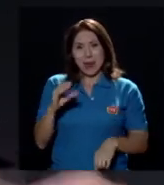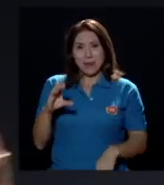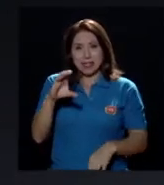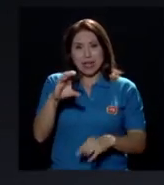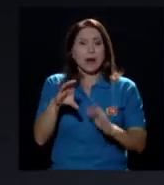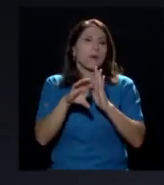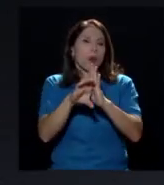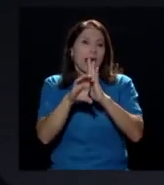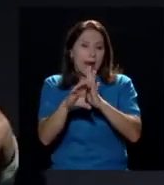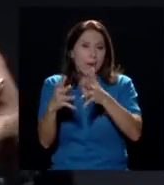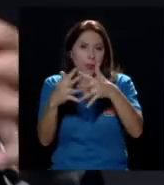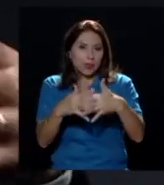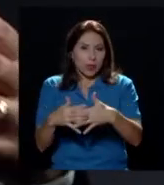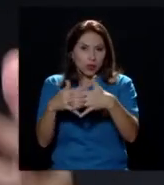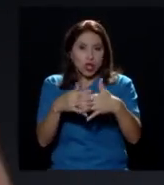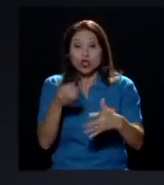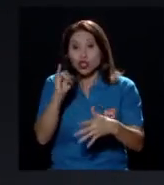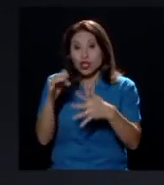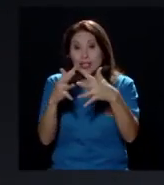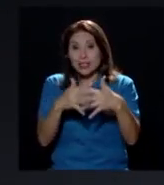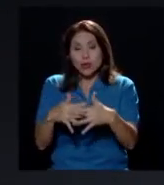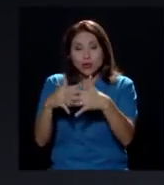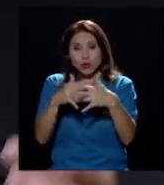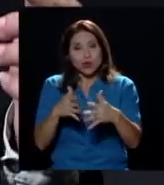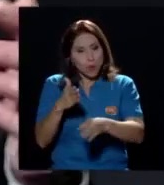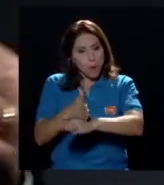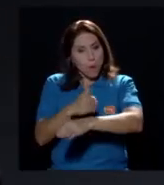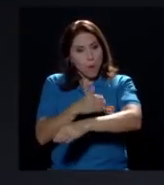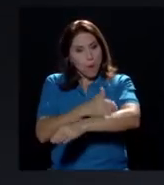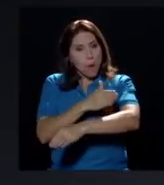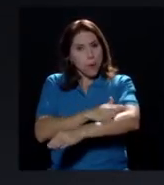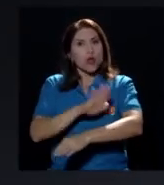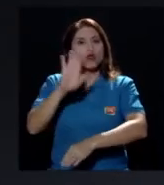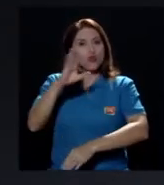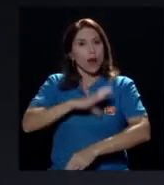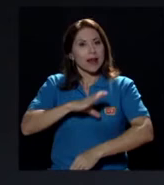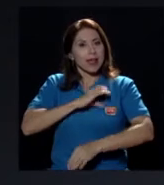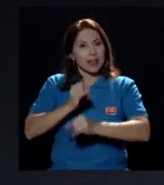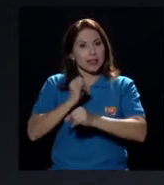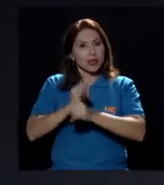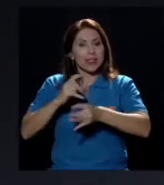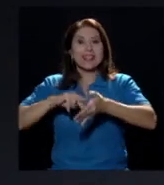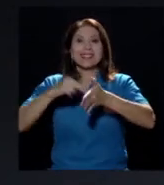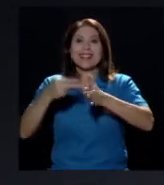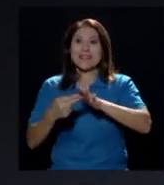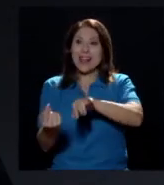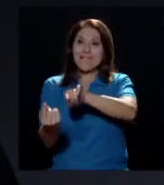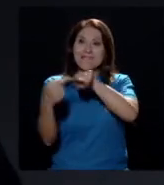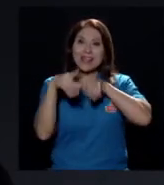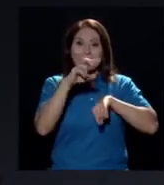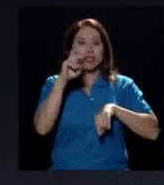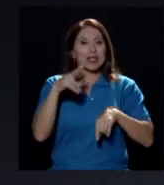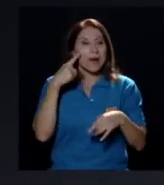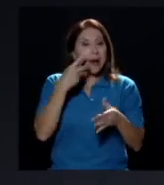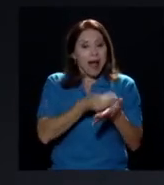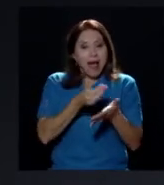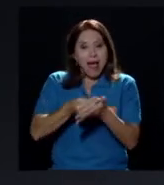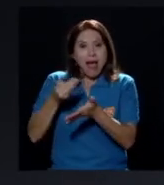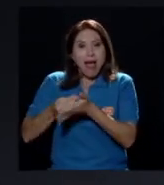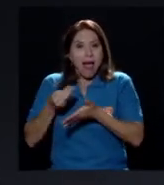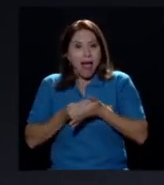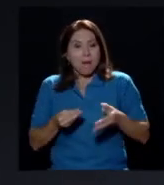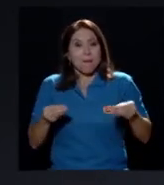Estados Unidos, si Estados Unidos mejora su calidad institucional, invierte más en Costa Rica. Es decir, nosotros como